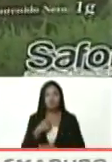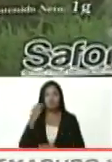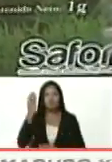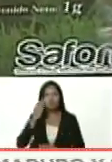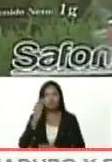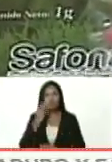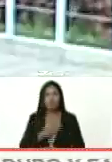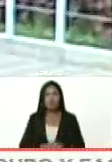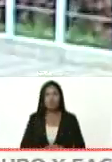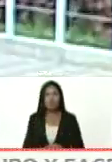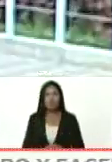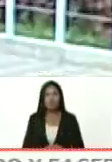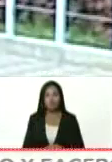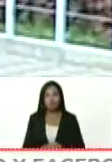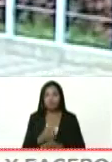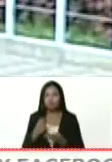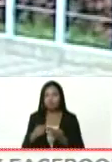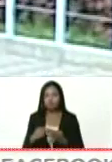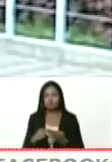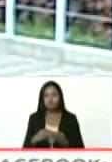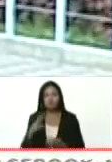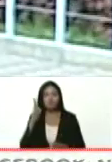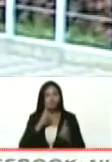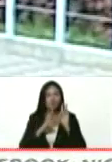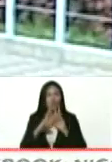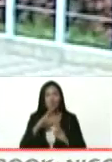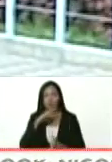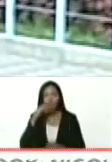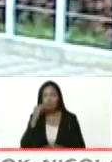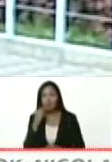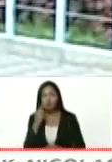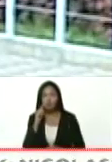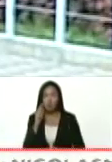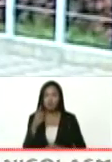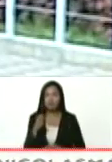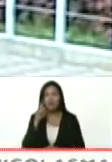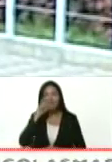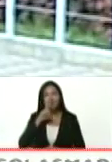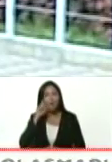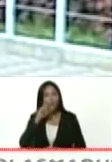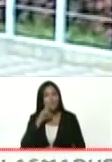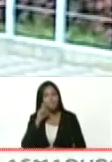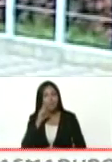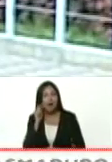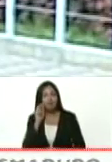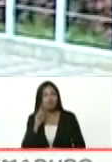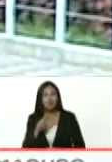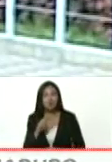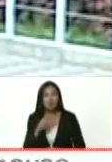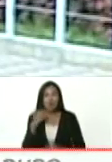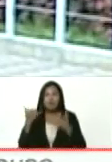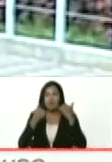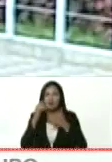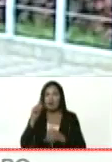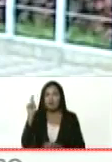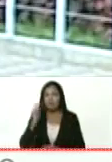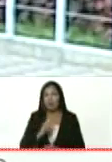cosas son más sabrosas. Usted produce un tomate, mire, lo celebra durante un